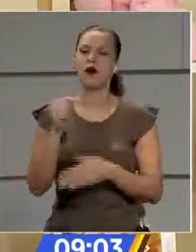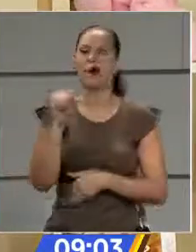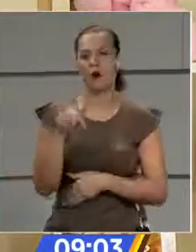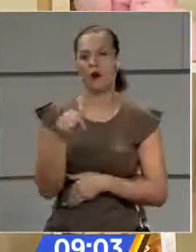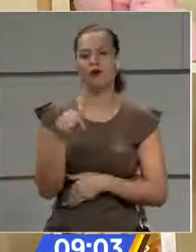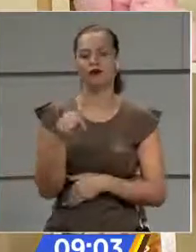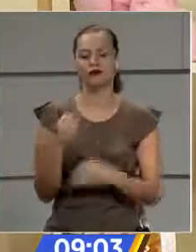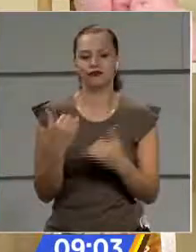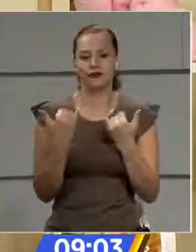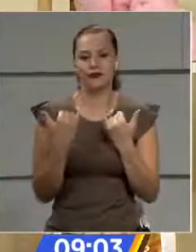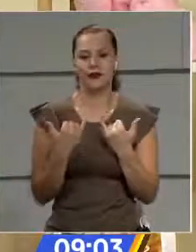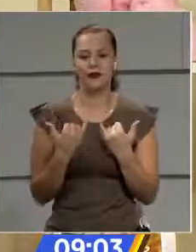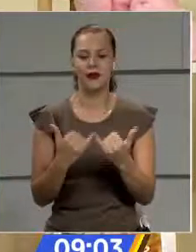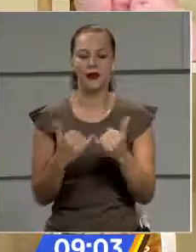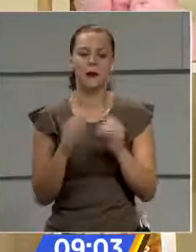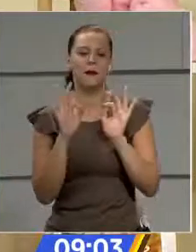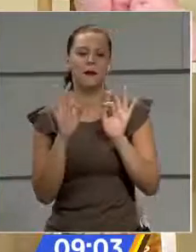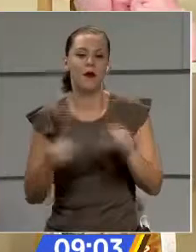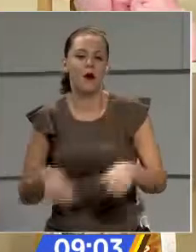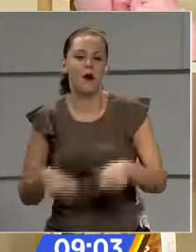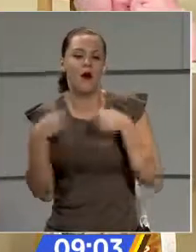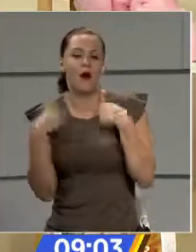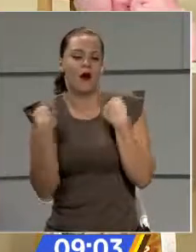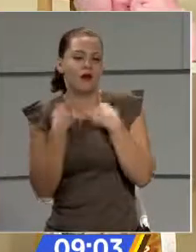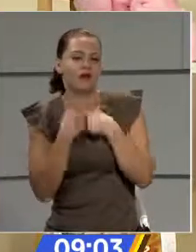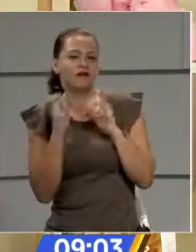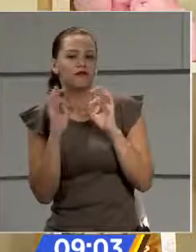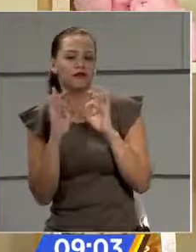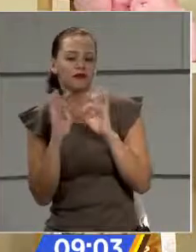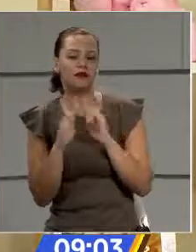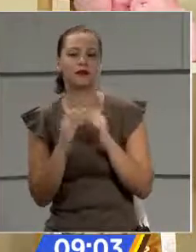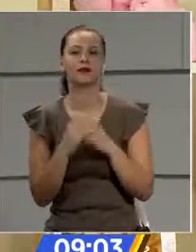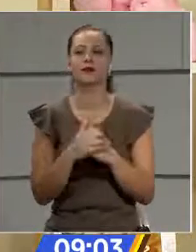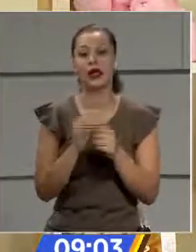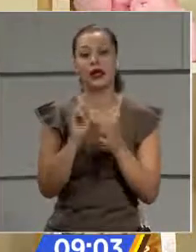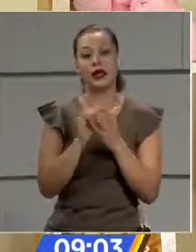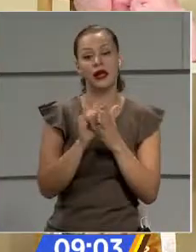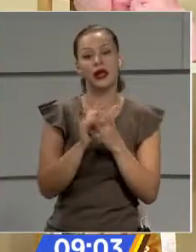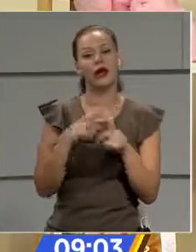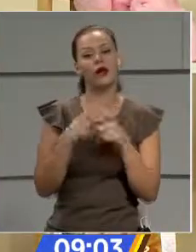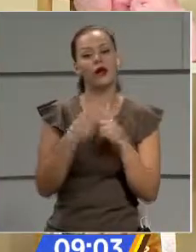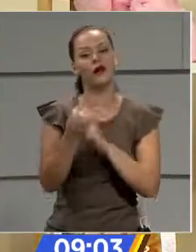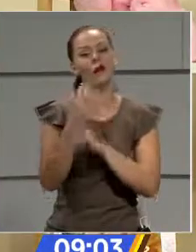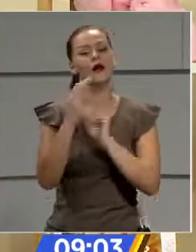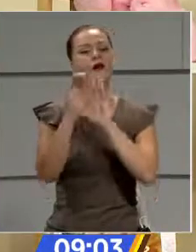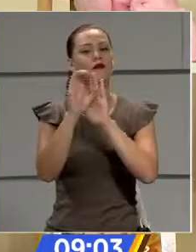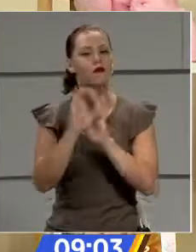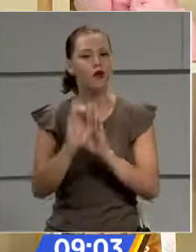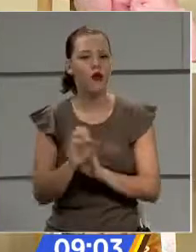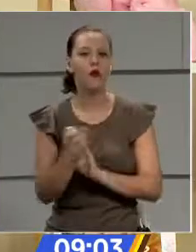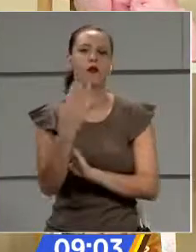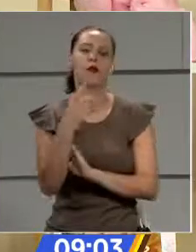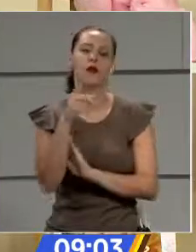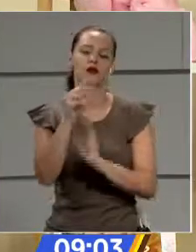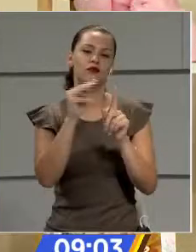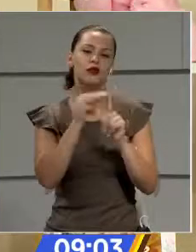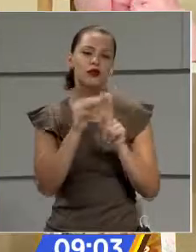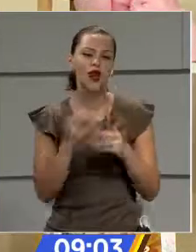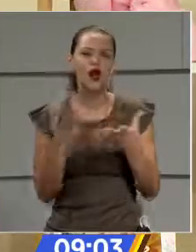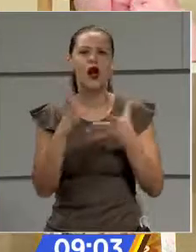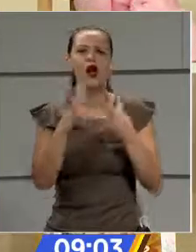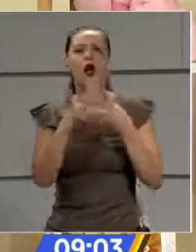estar bien cobijadito, bien abrigadito, abrigadita, así que entonces mándenos las fotos, mándenos sus mensajes,